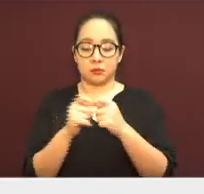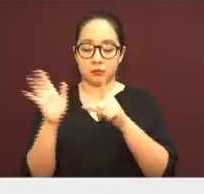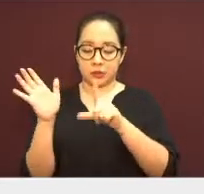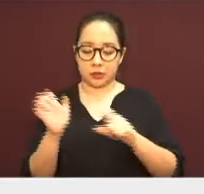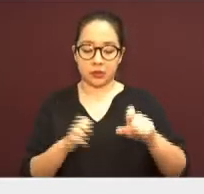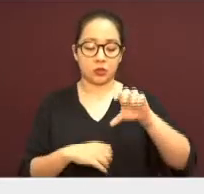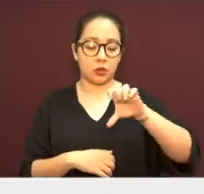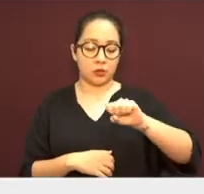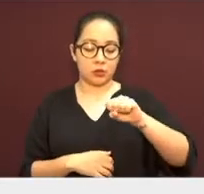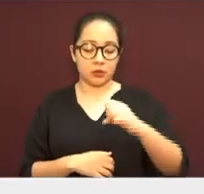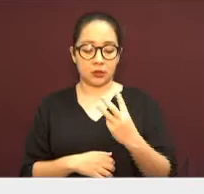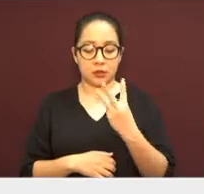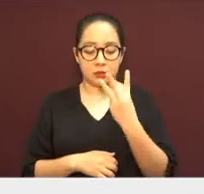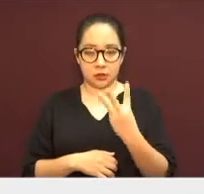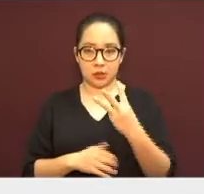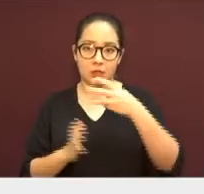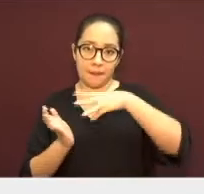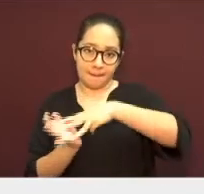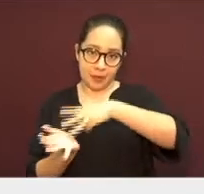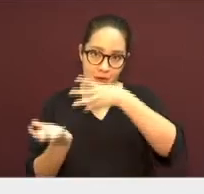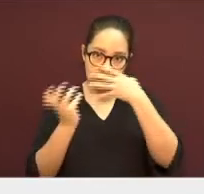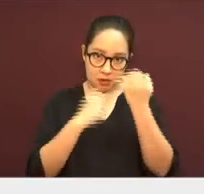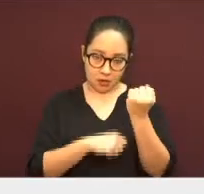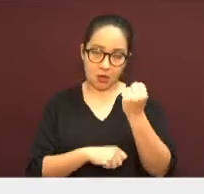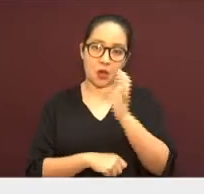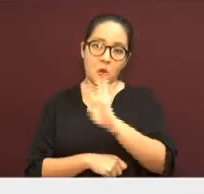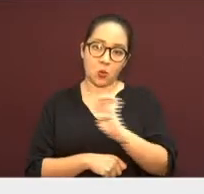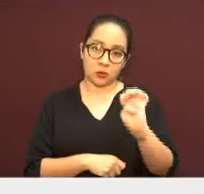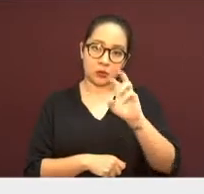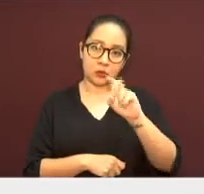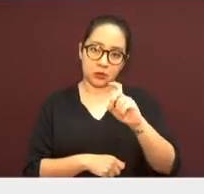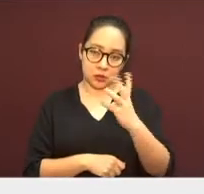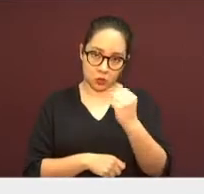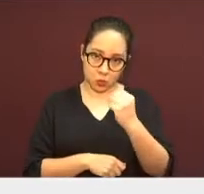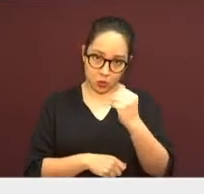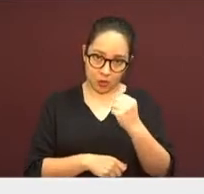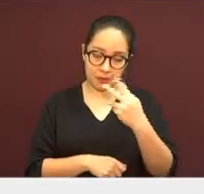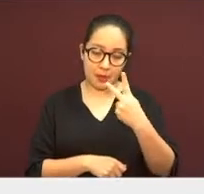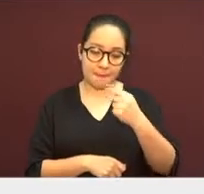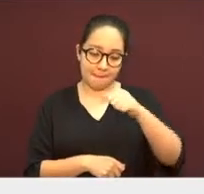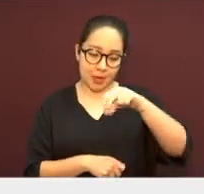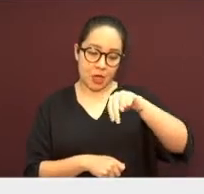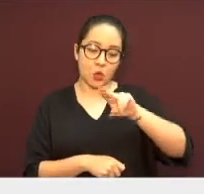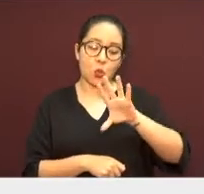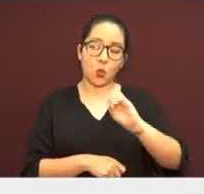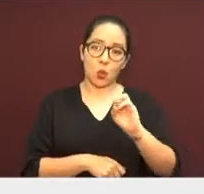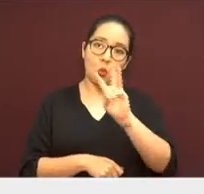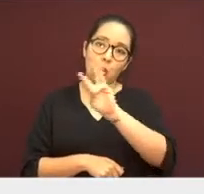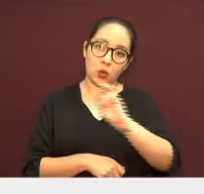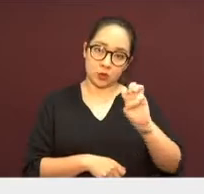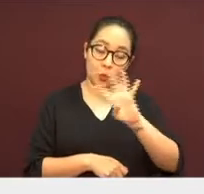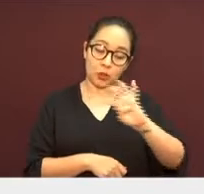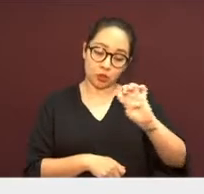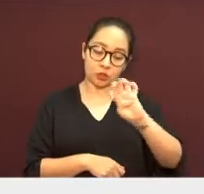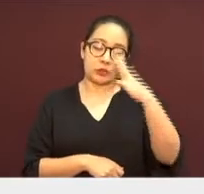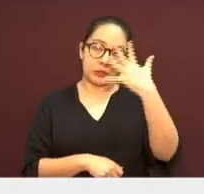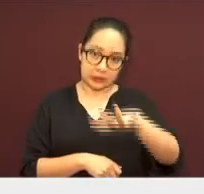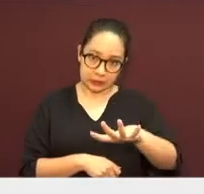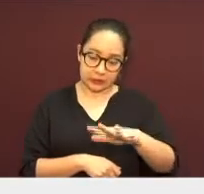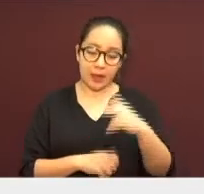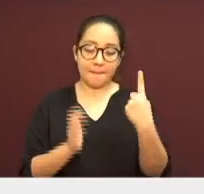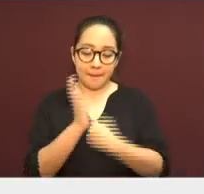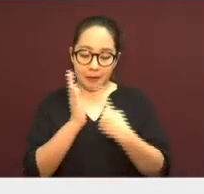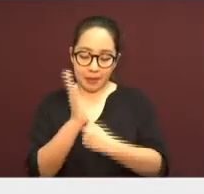763 y martínez de la torre 439 pánuco con 410 papantla